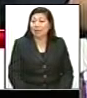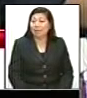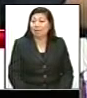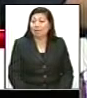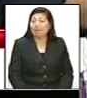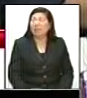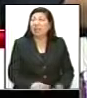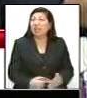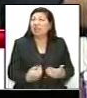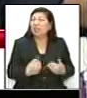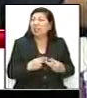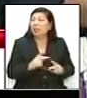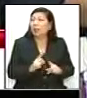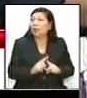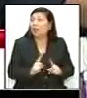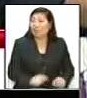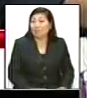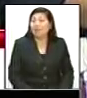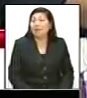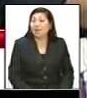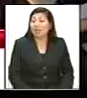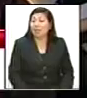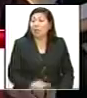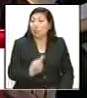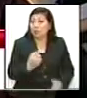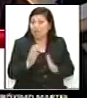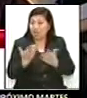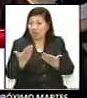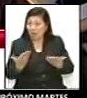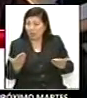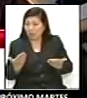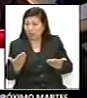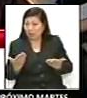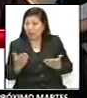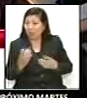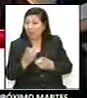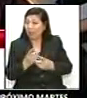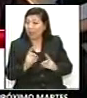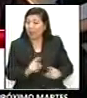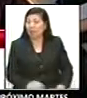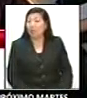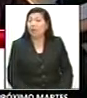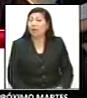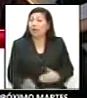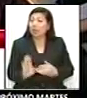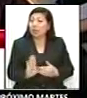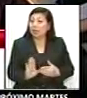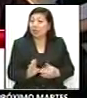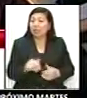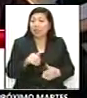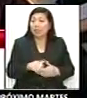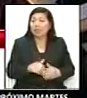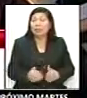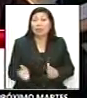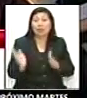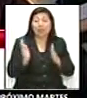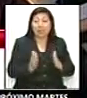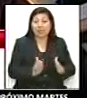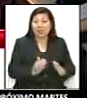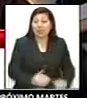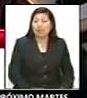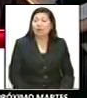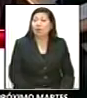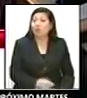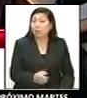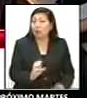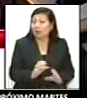¿Y qué tiene que ver eso? ¿Cuál es la diferencia? Es que una cosa es el aspecto democrático avalado por las elecciones y que